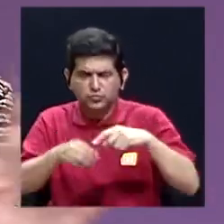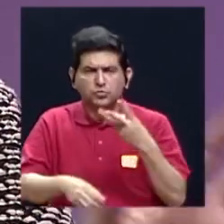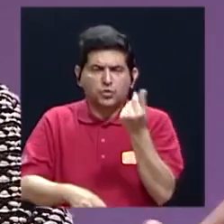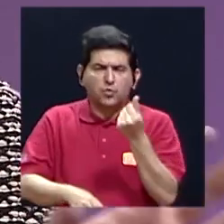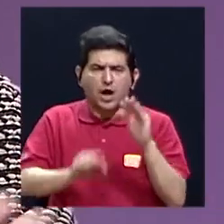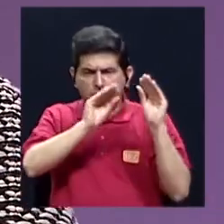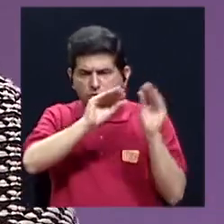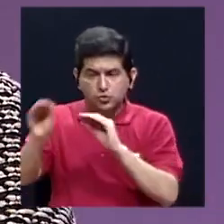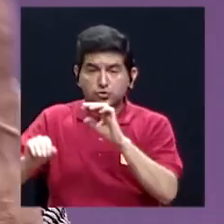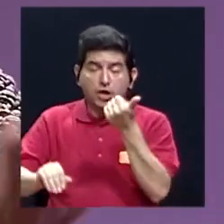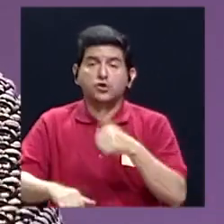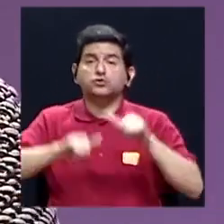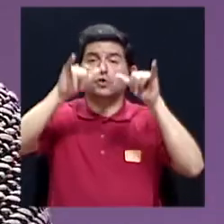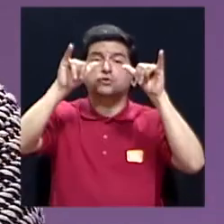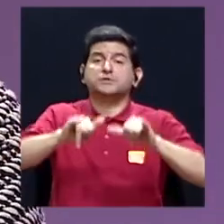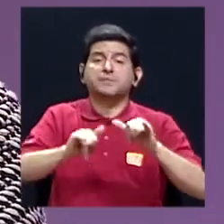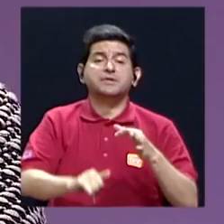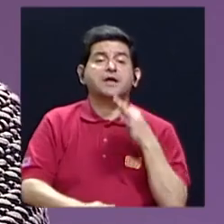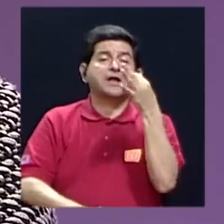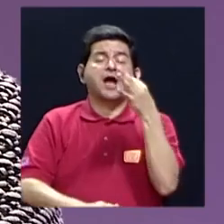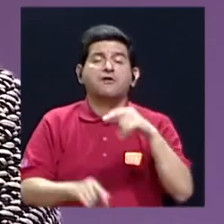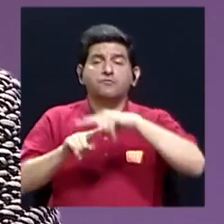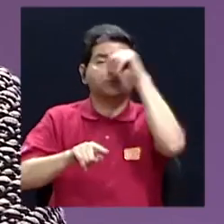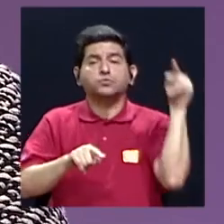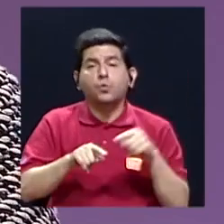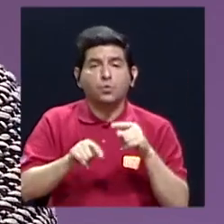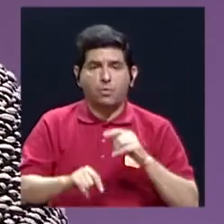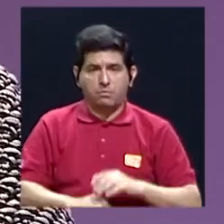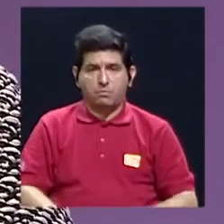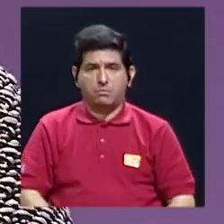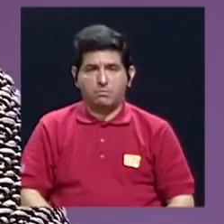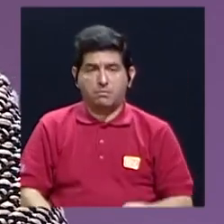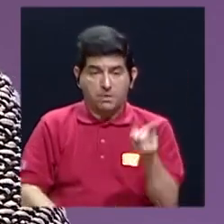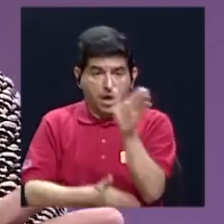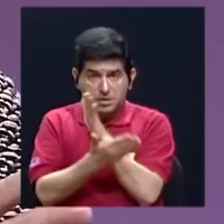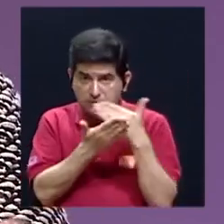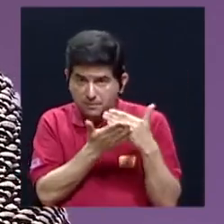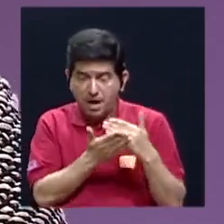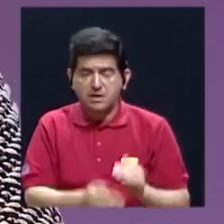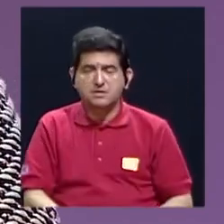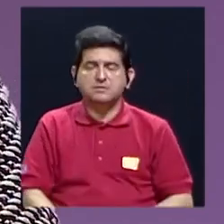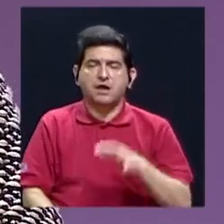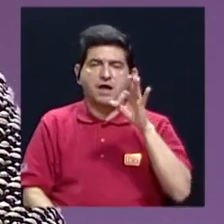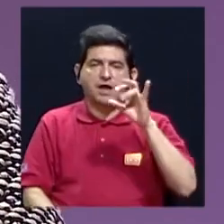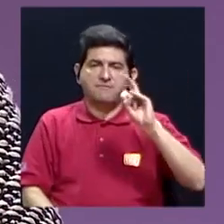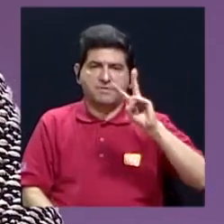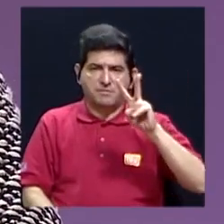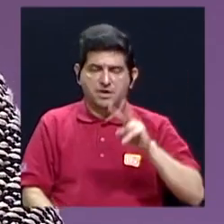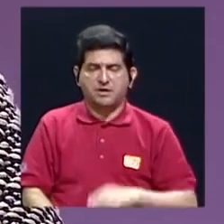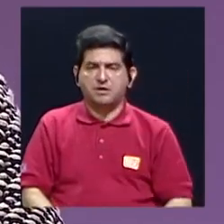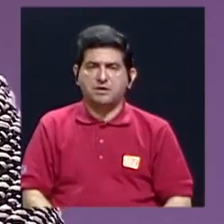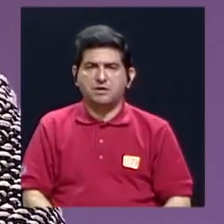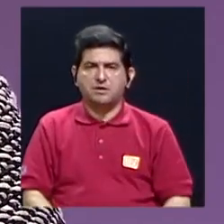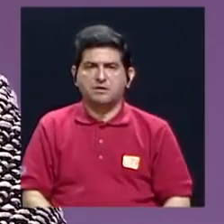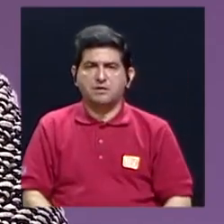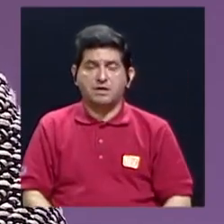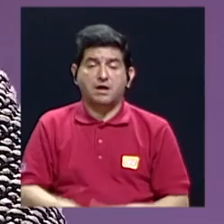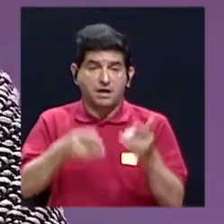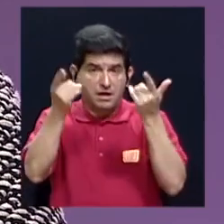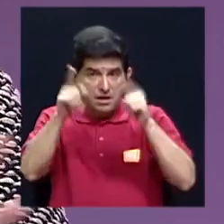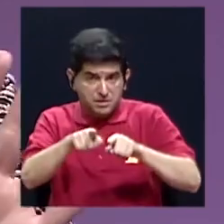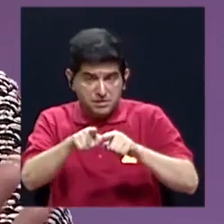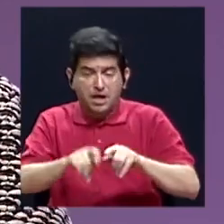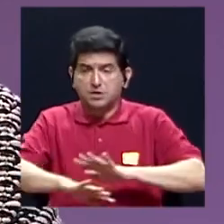los otros entonces se conservan para el próximo ciclo. Esta parte de la fecundación in vitro